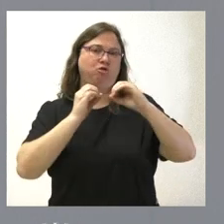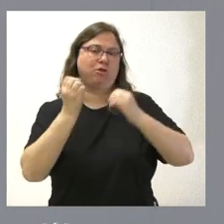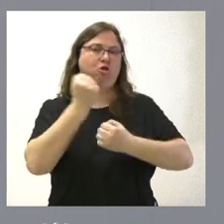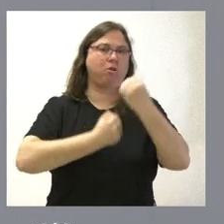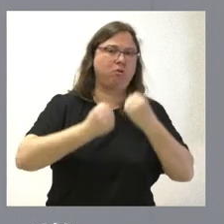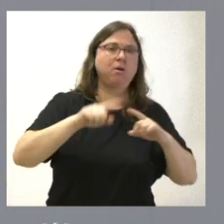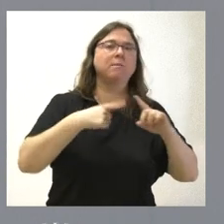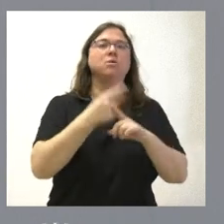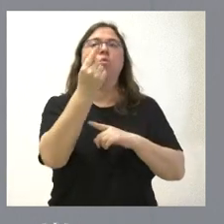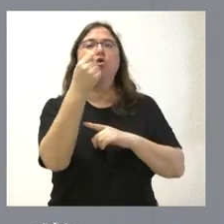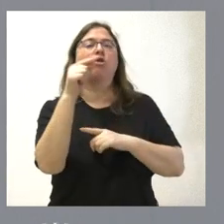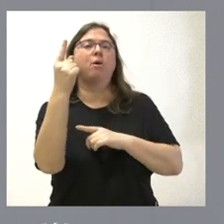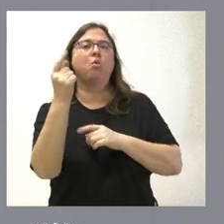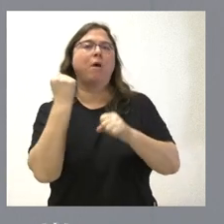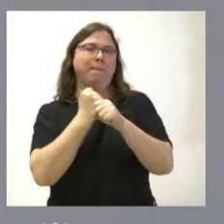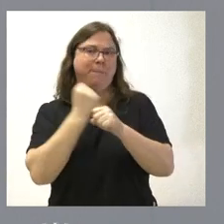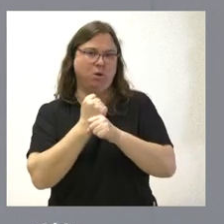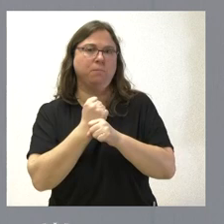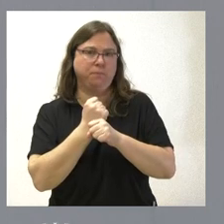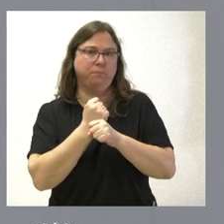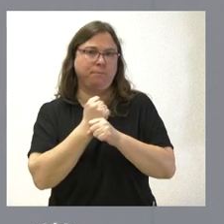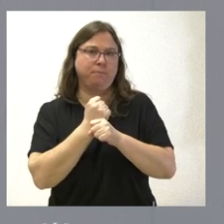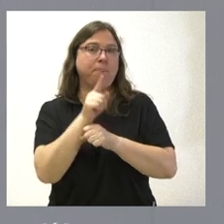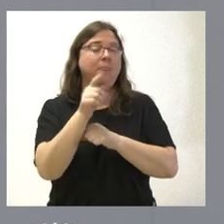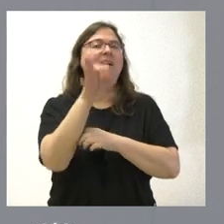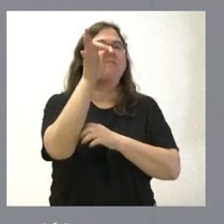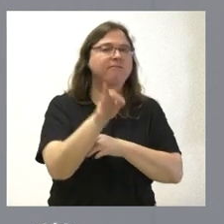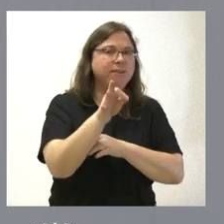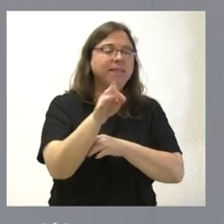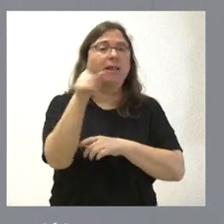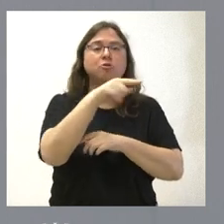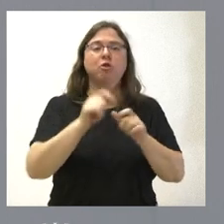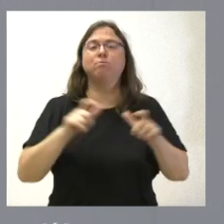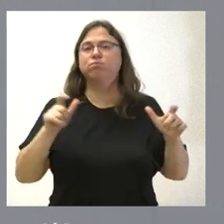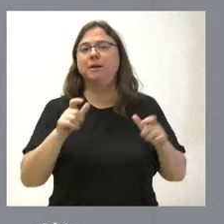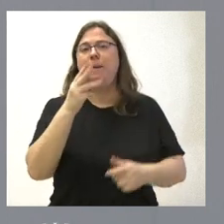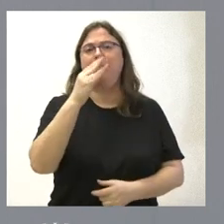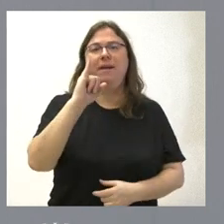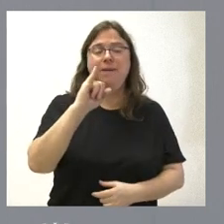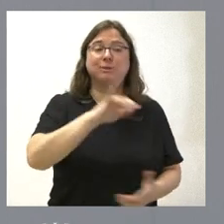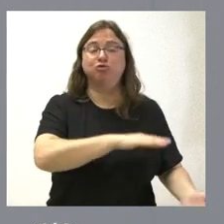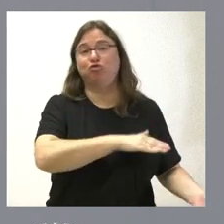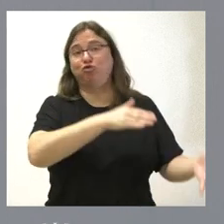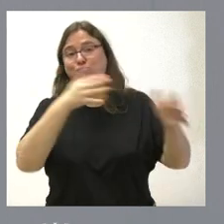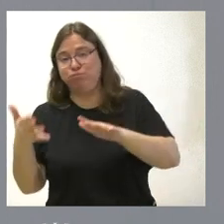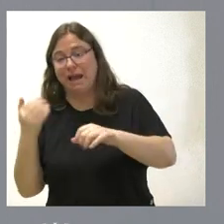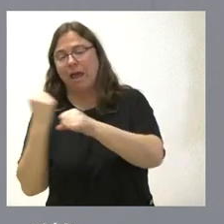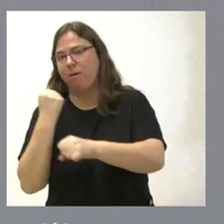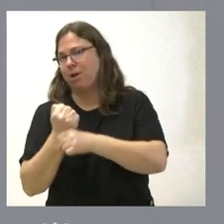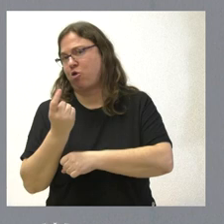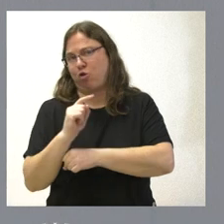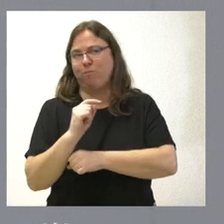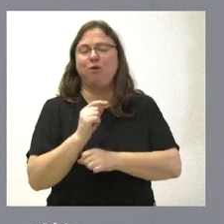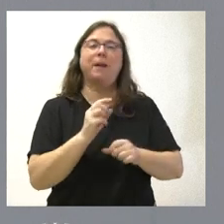1,1 del empleo en todo caso es verdad que no todo el crecimiento del pib se va a traducir en incremento del empleo porque